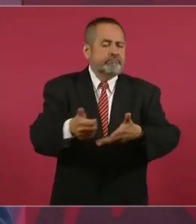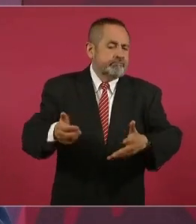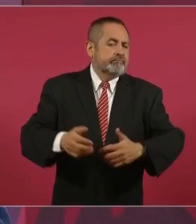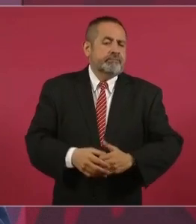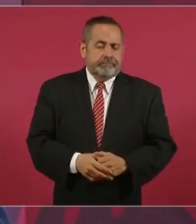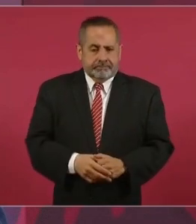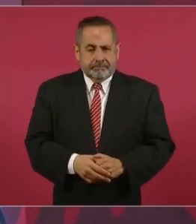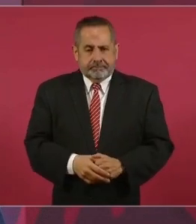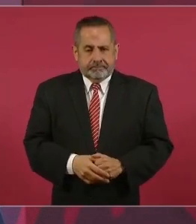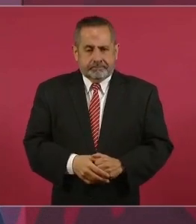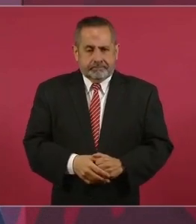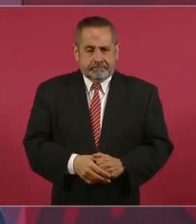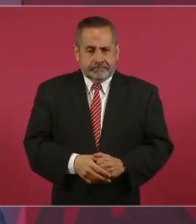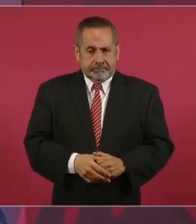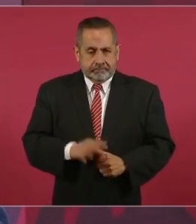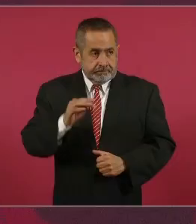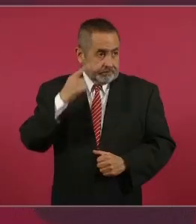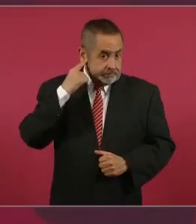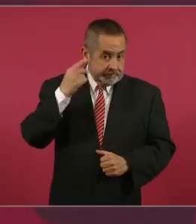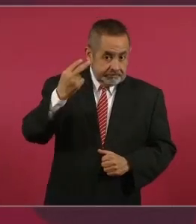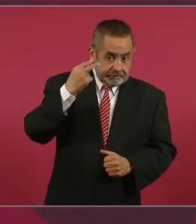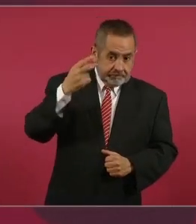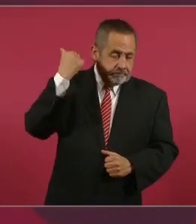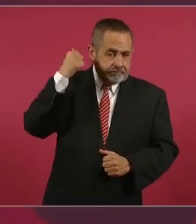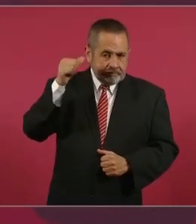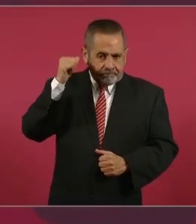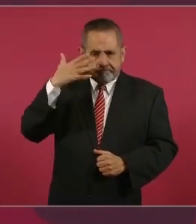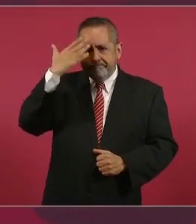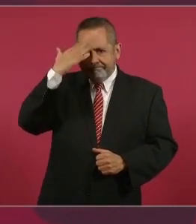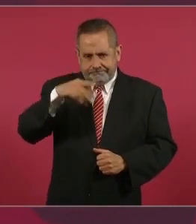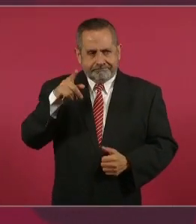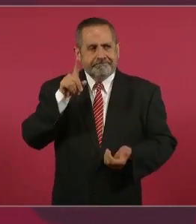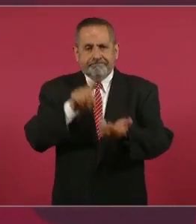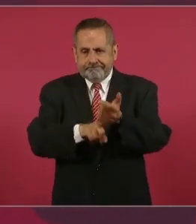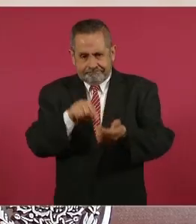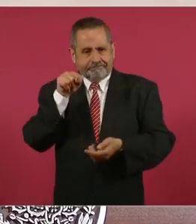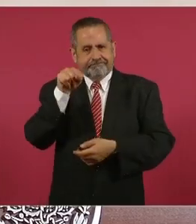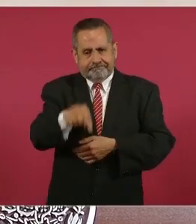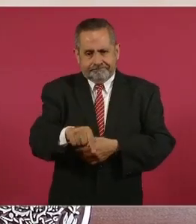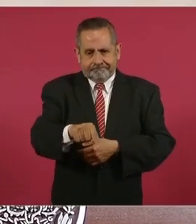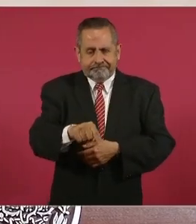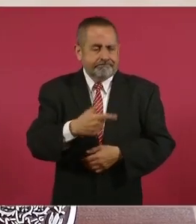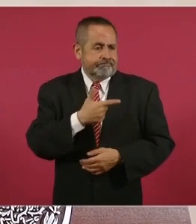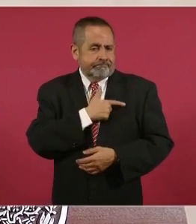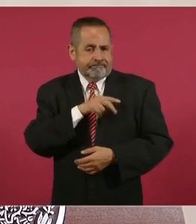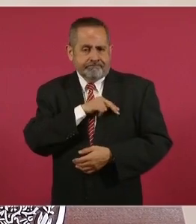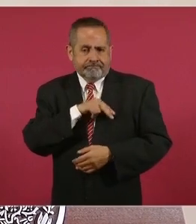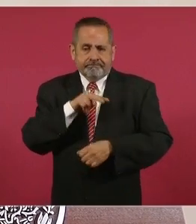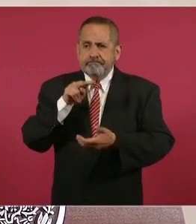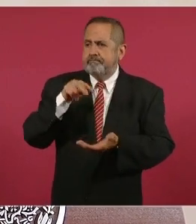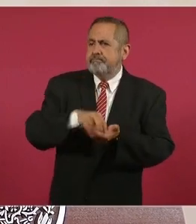Si nos están escuchando, viendo en Acapulco, saben que ahí está la Guardia Nacional.